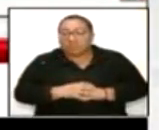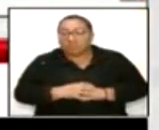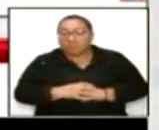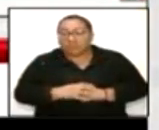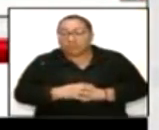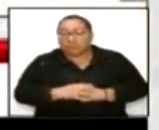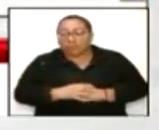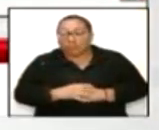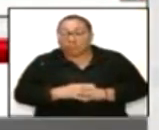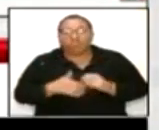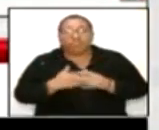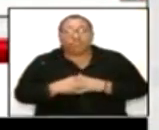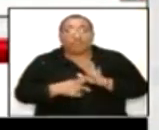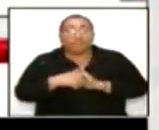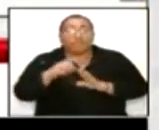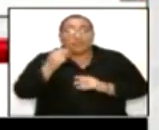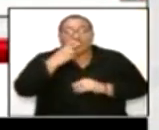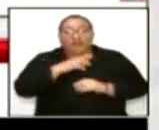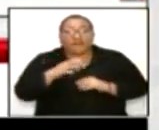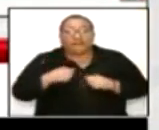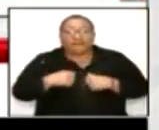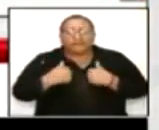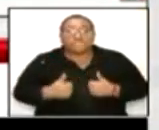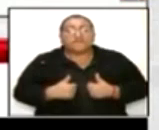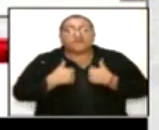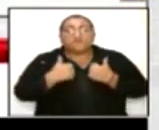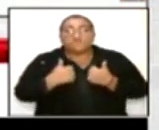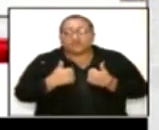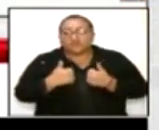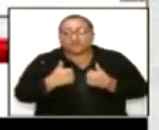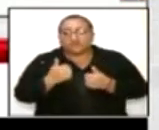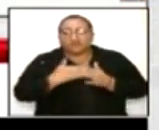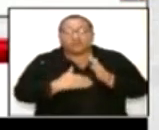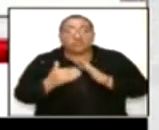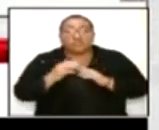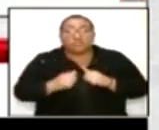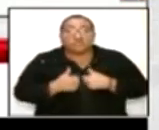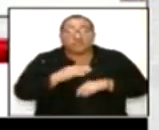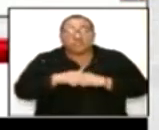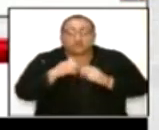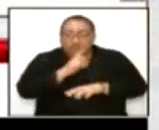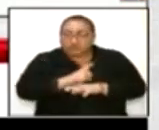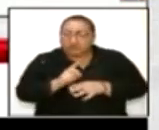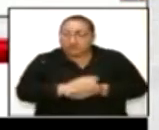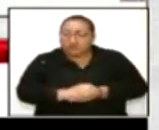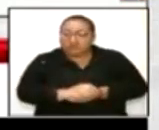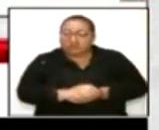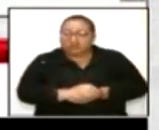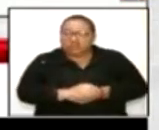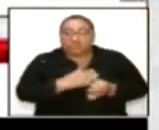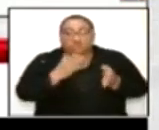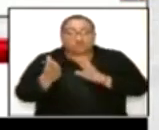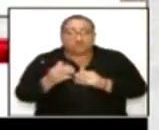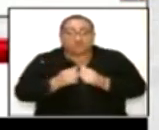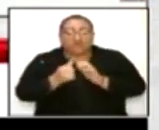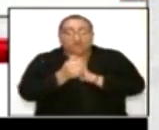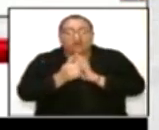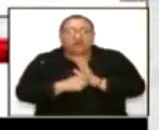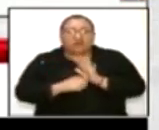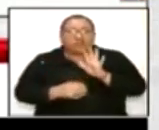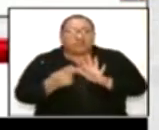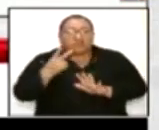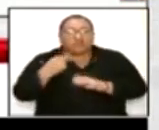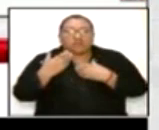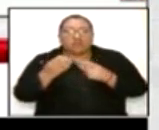reconoce el derecho de todo niño y niña a la vida, a la supervivencia y al desarrollo. Por su parte, el artículo